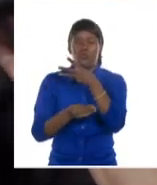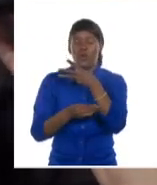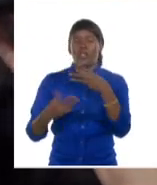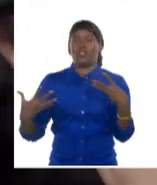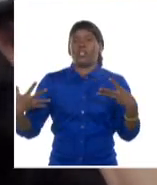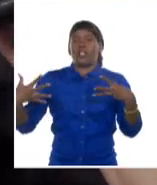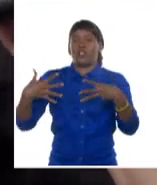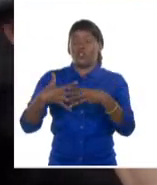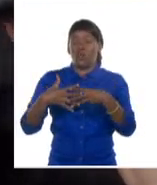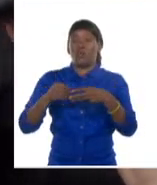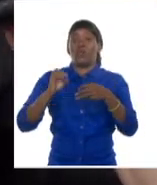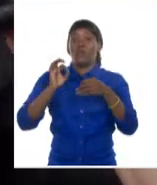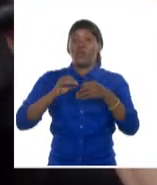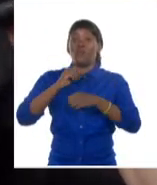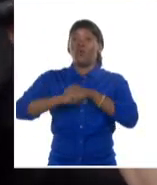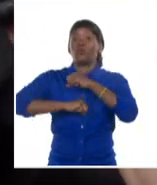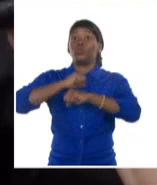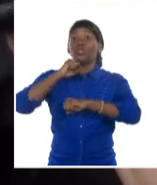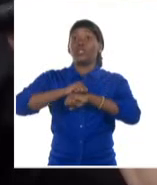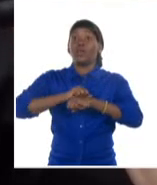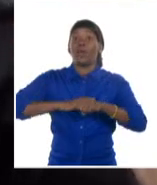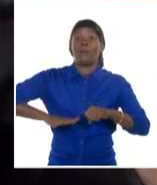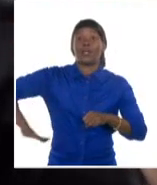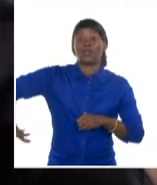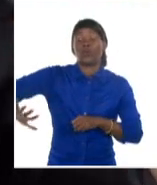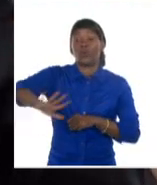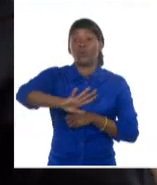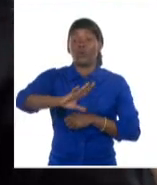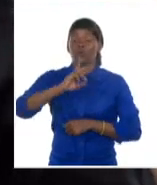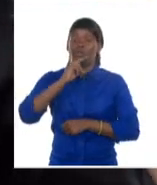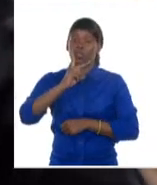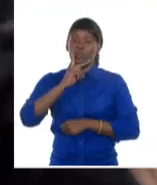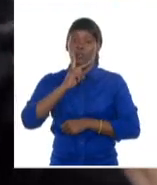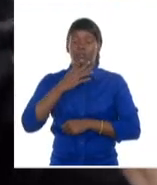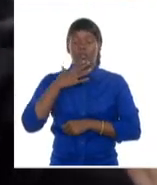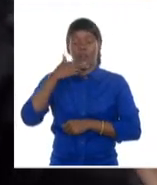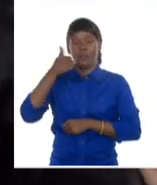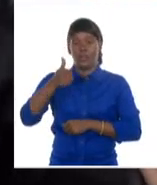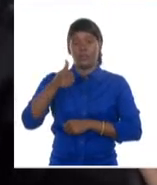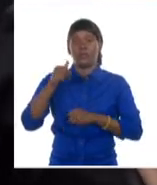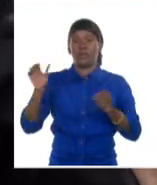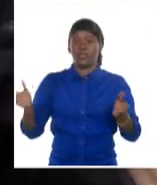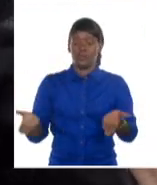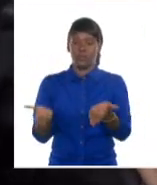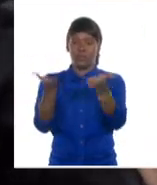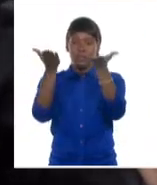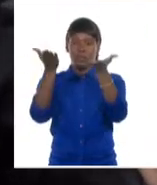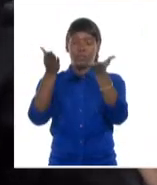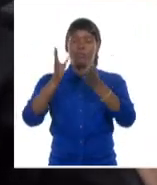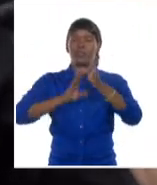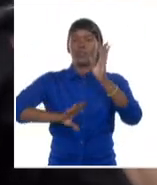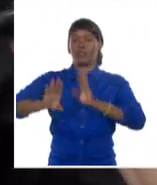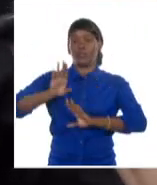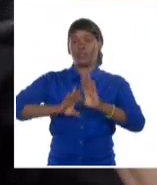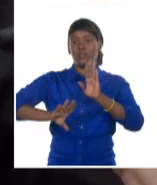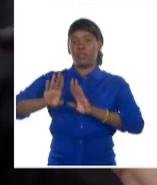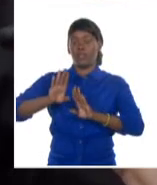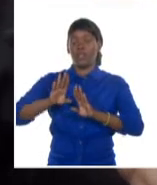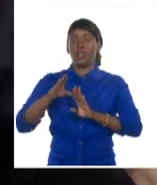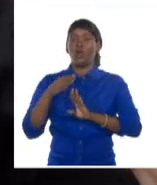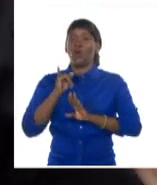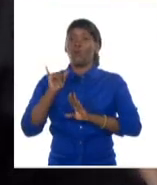que permite involucrar a toda la sociedad en todo el desafío que implica hacer frente al cambio climático,